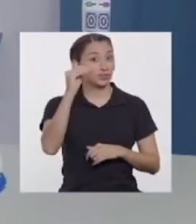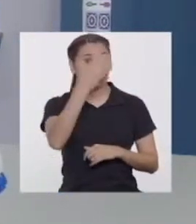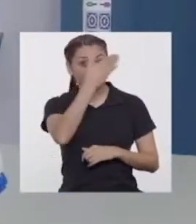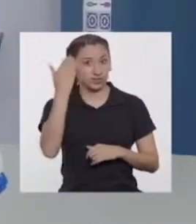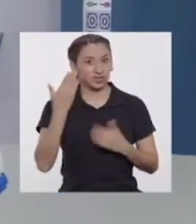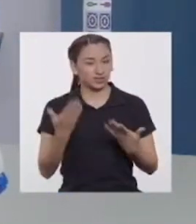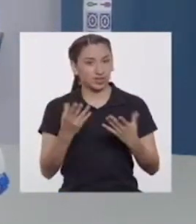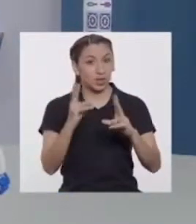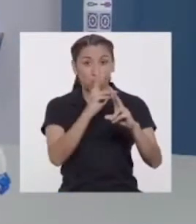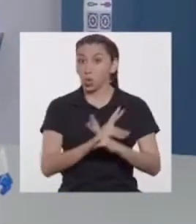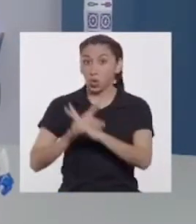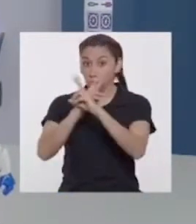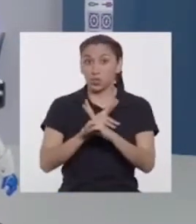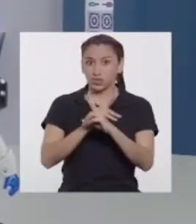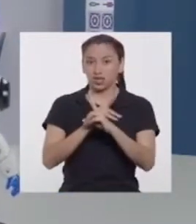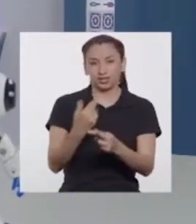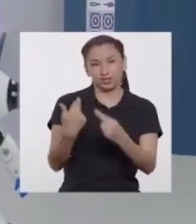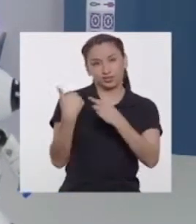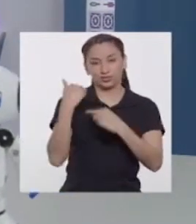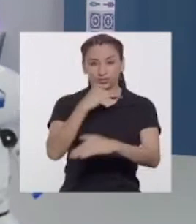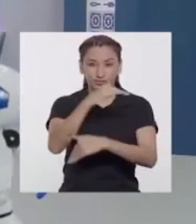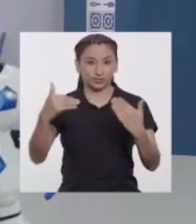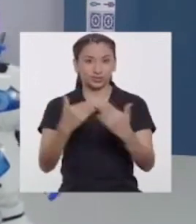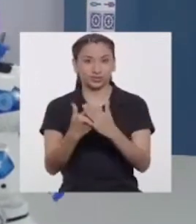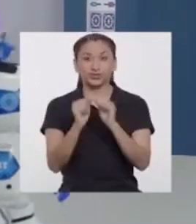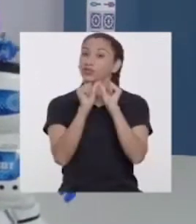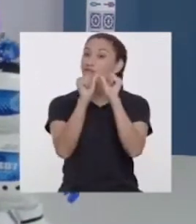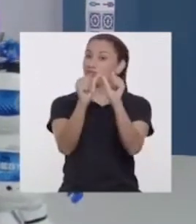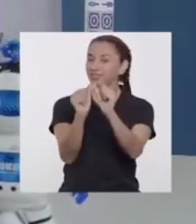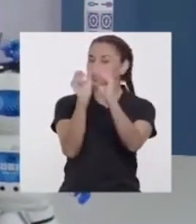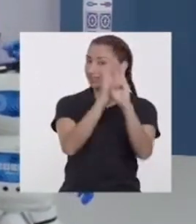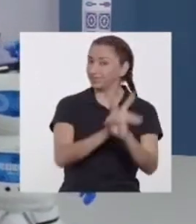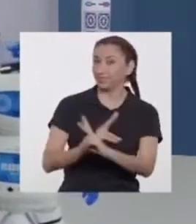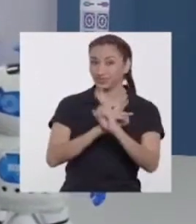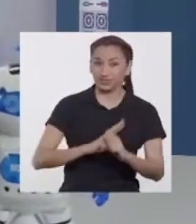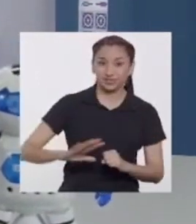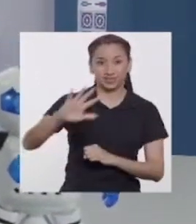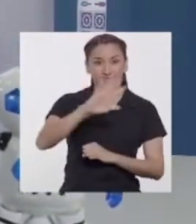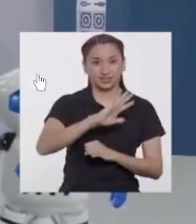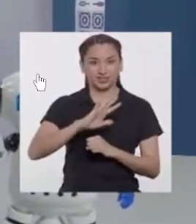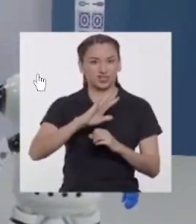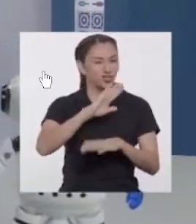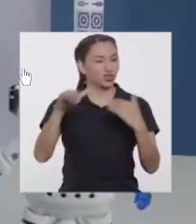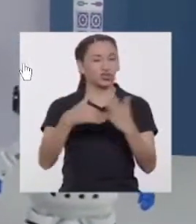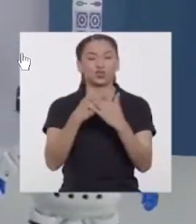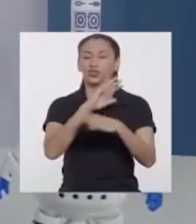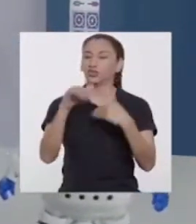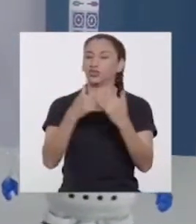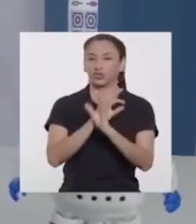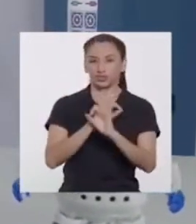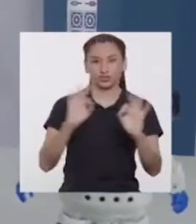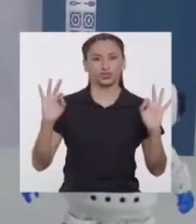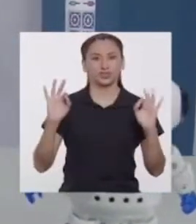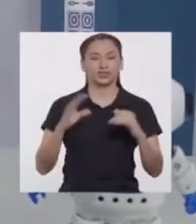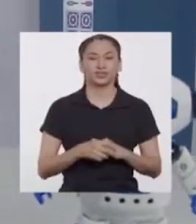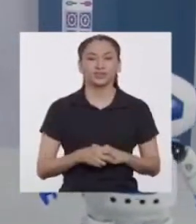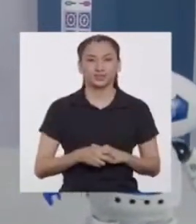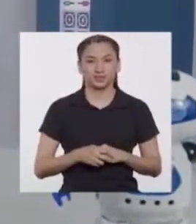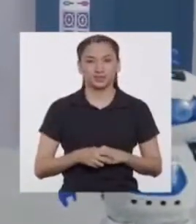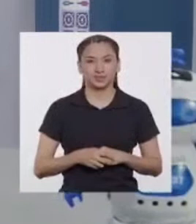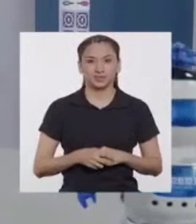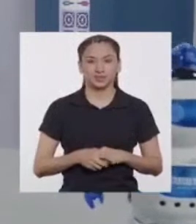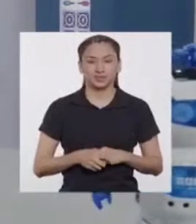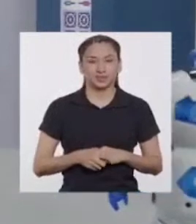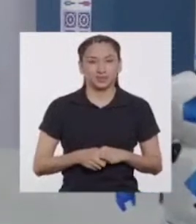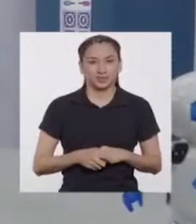No se olviden que cuidarnos es tarea de todos. A seguir cuidándonos todo, todito, todo. Todo,